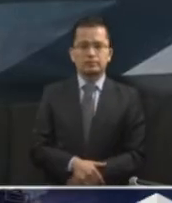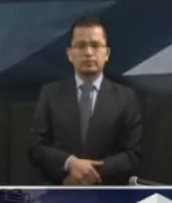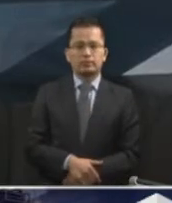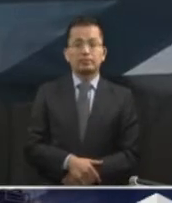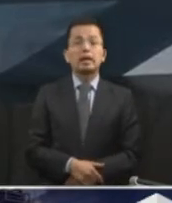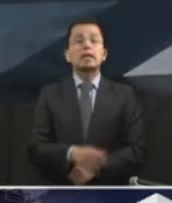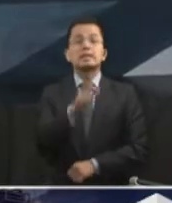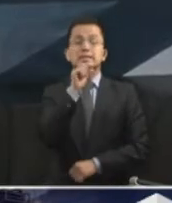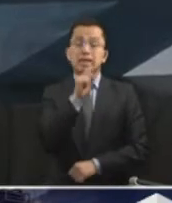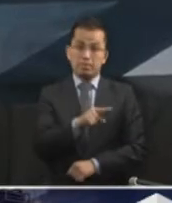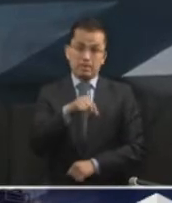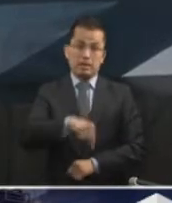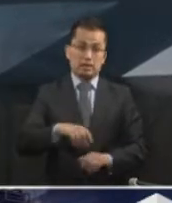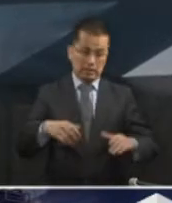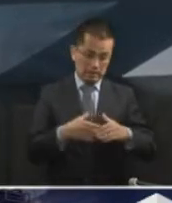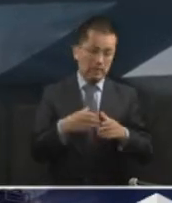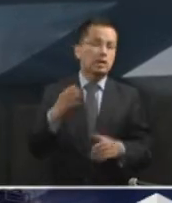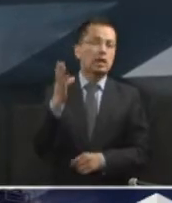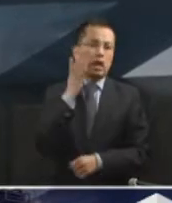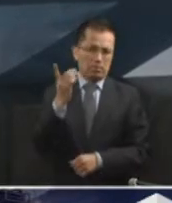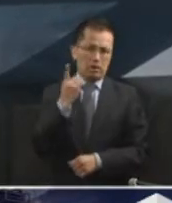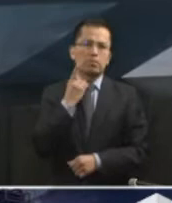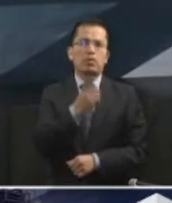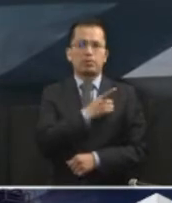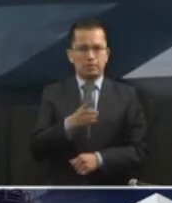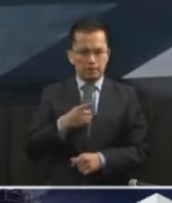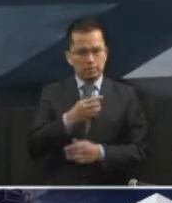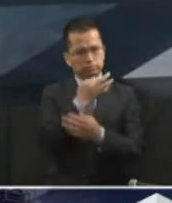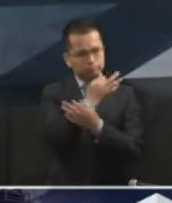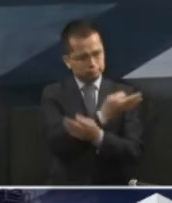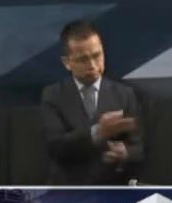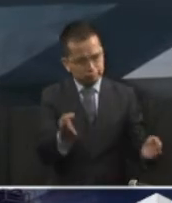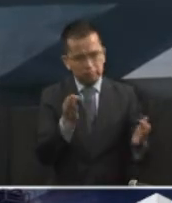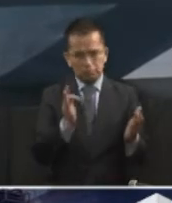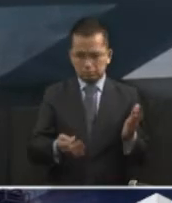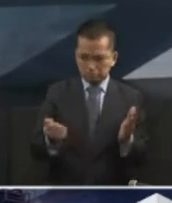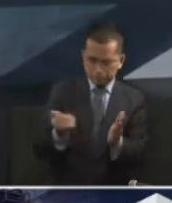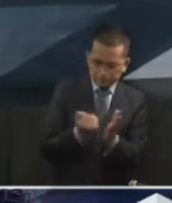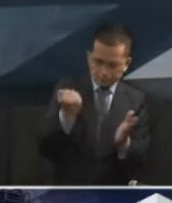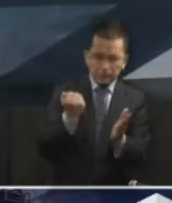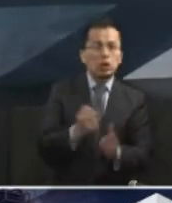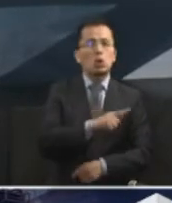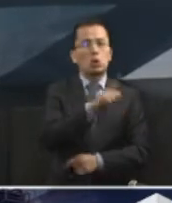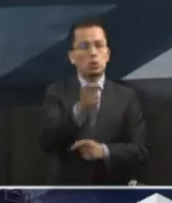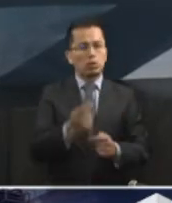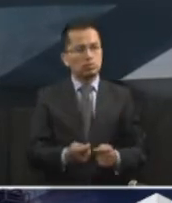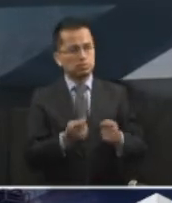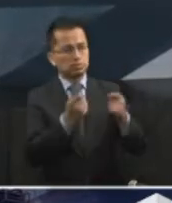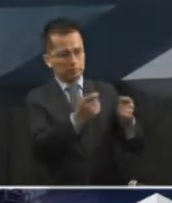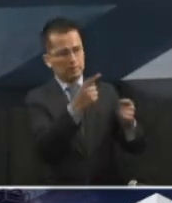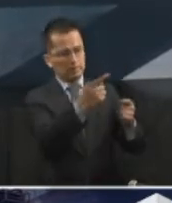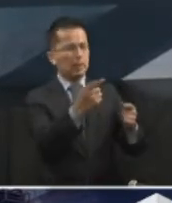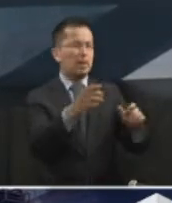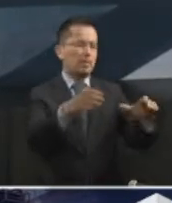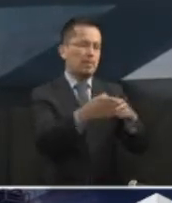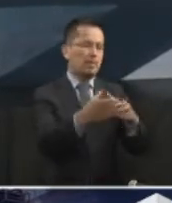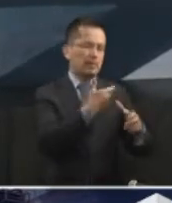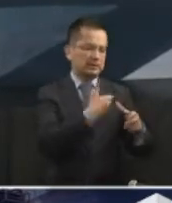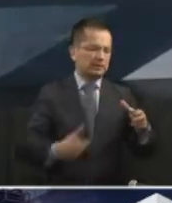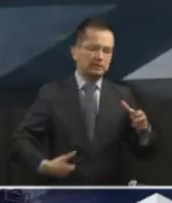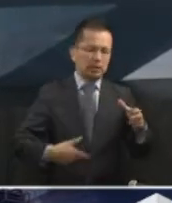la Cámara Baja tendrá que emitir la declaratoria y luego enviarla al presidente, o más bien instruir, en este caso, ya no enviarla al presidente,